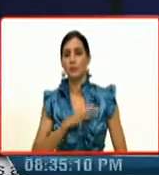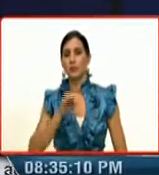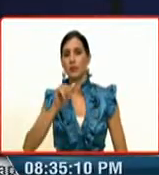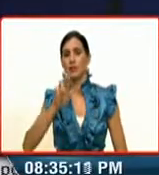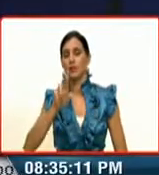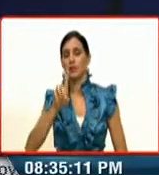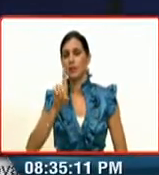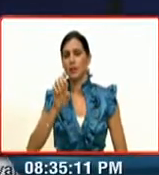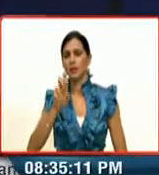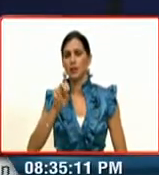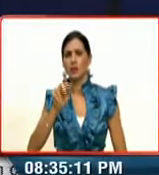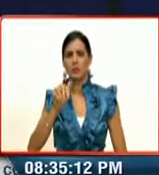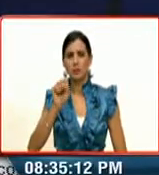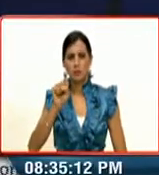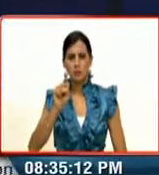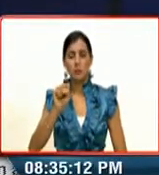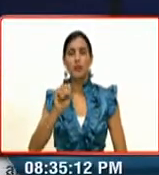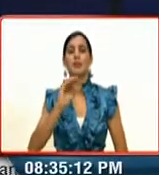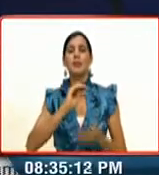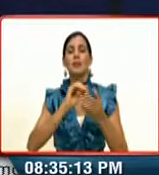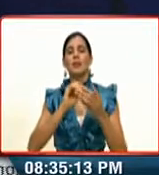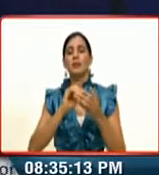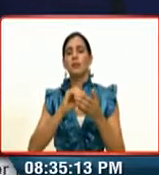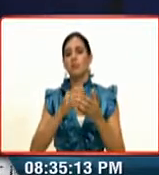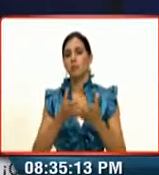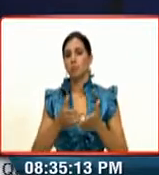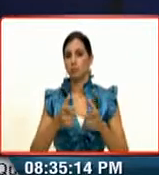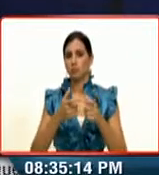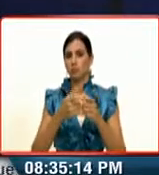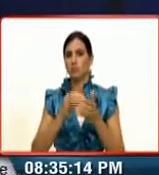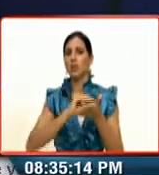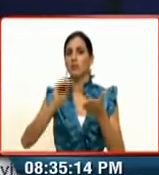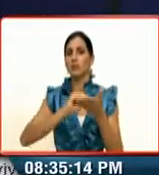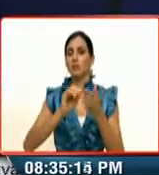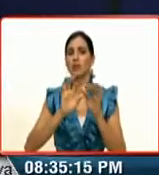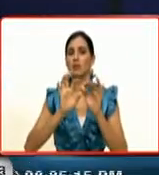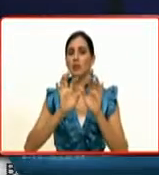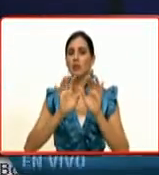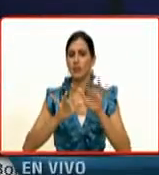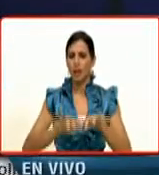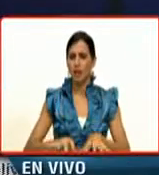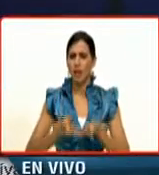Pietro Parolin, Secretary of State of the Holy See,